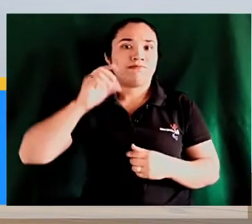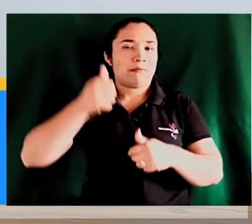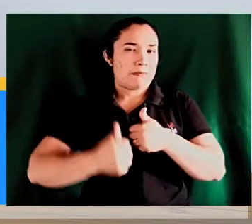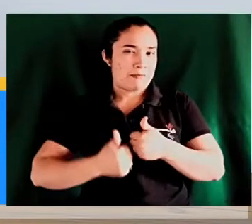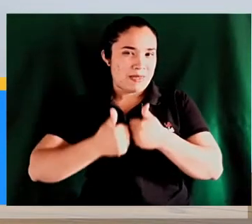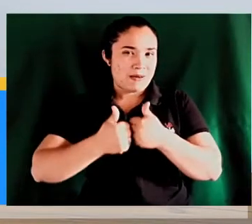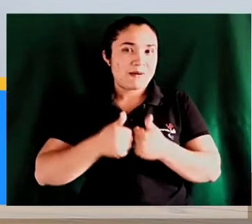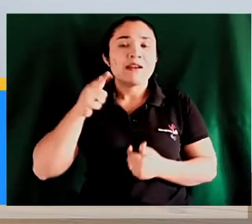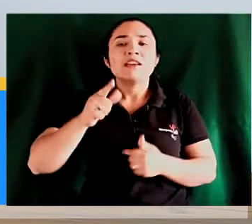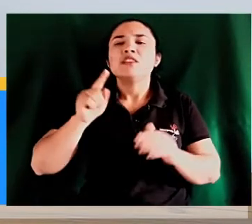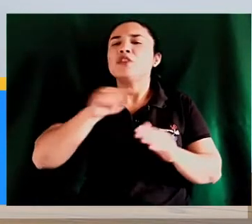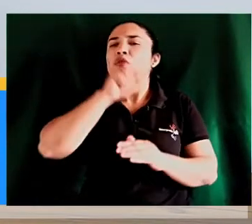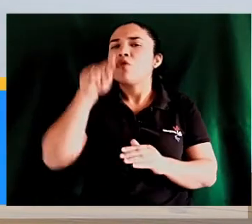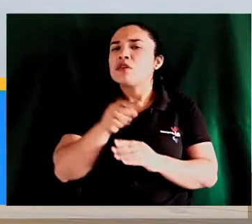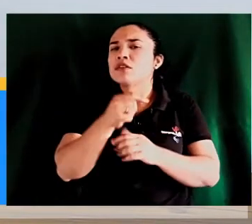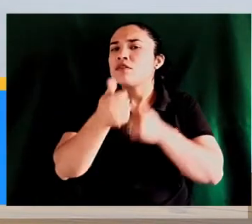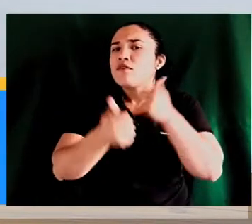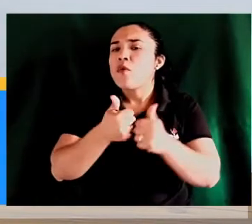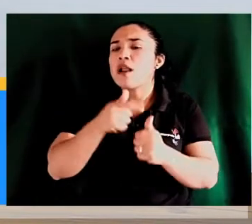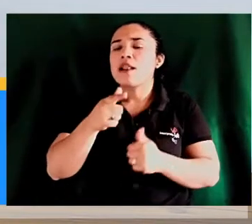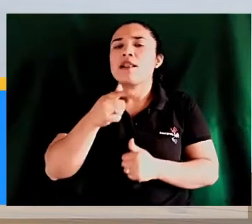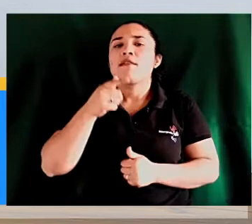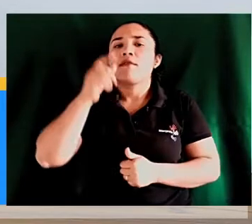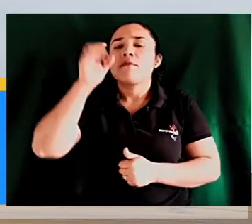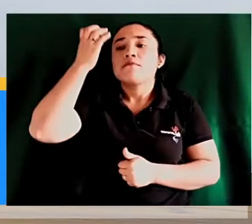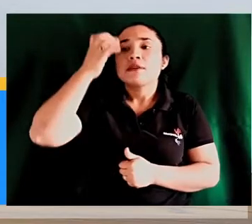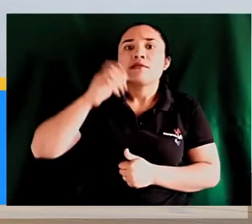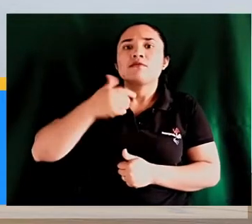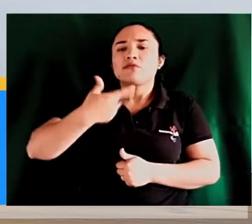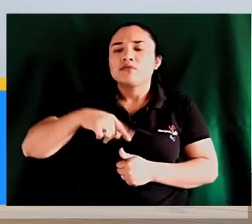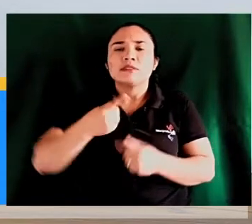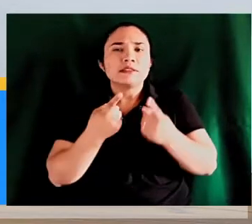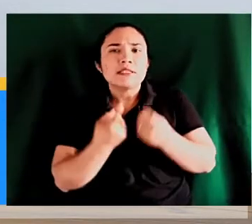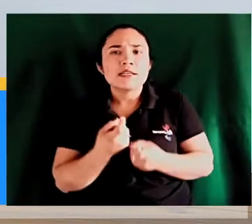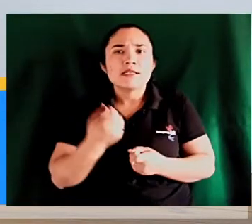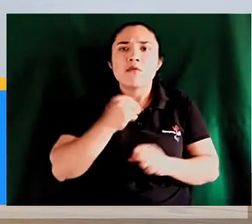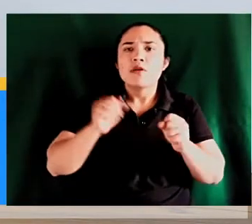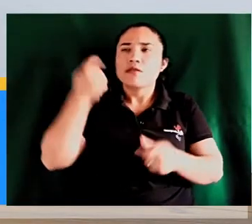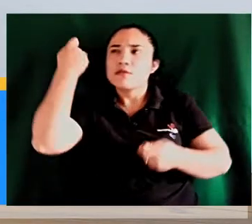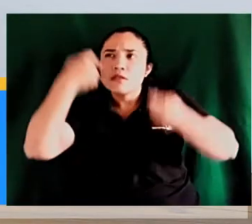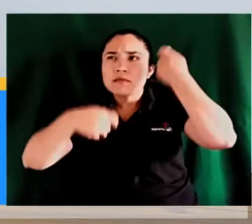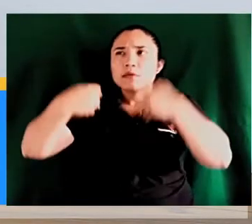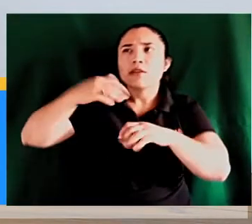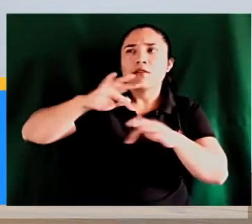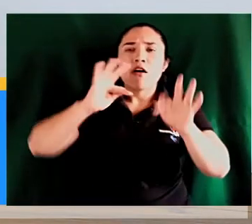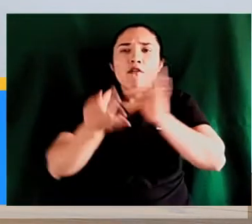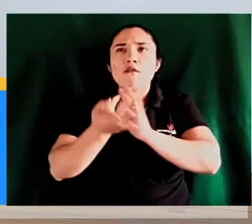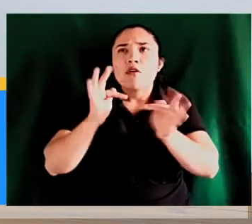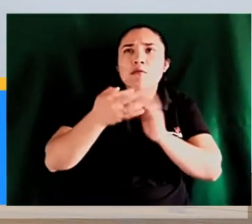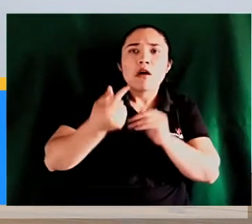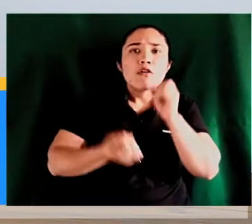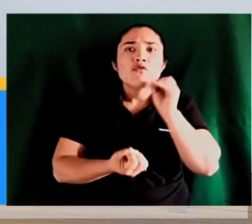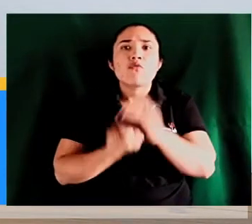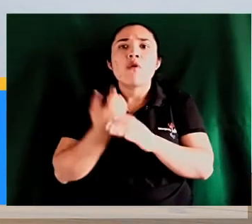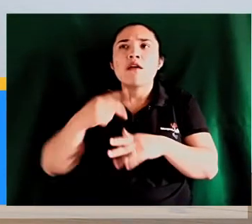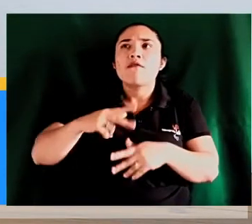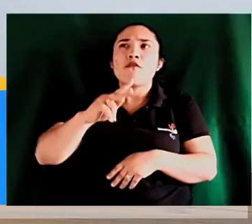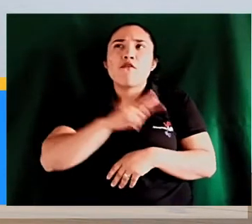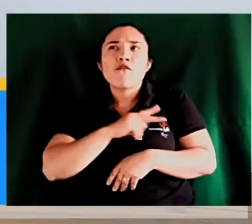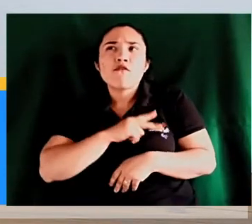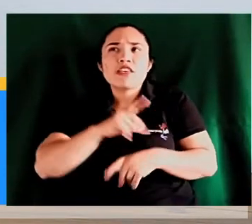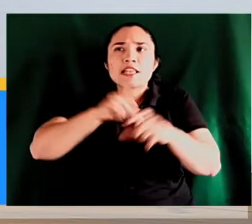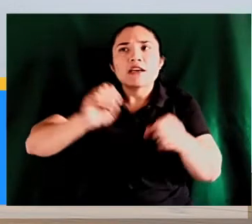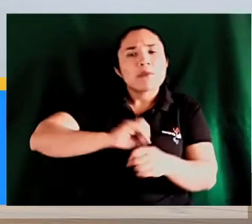e innovador el objetivo es que en este periodo donde muchas veces hablamos de la necesidad de reinventarnos para poder